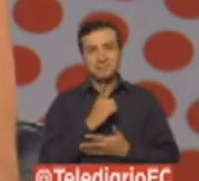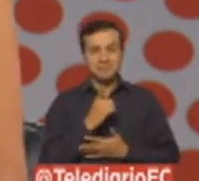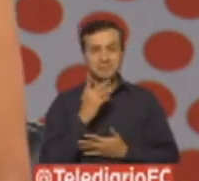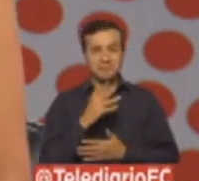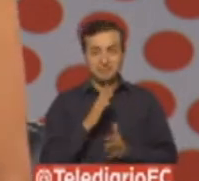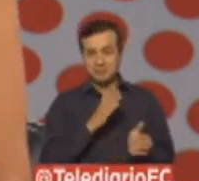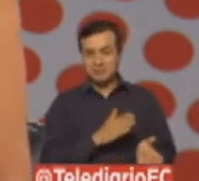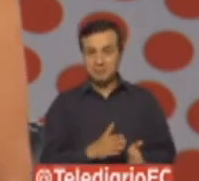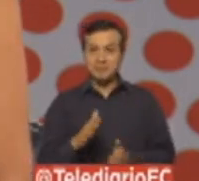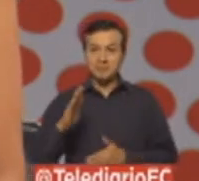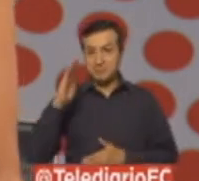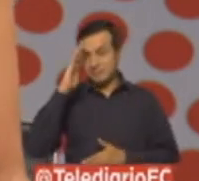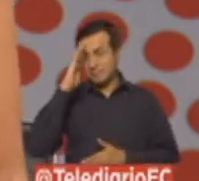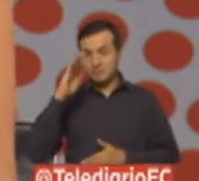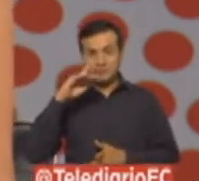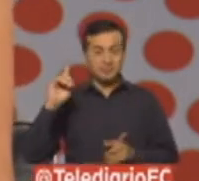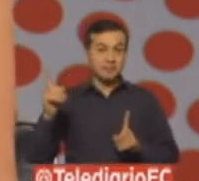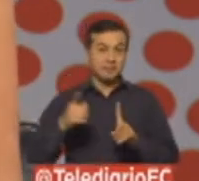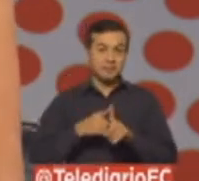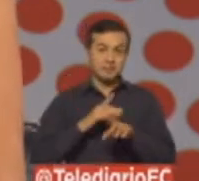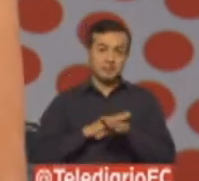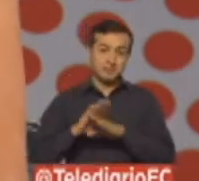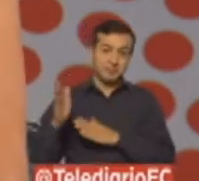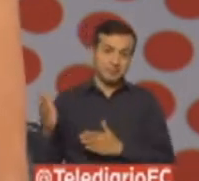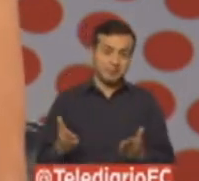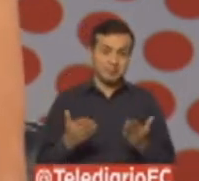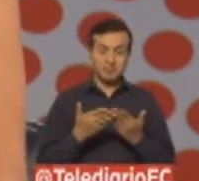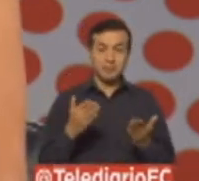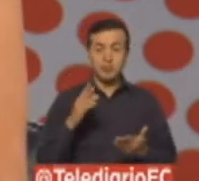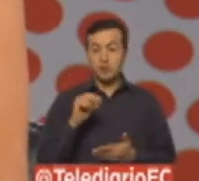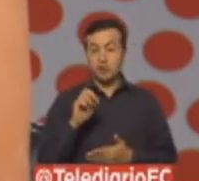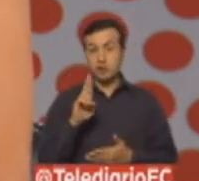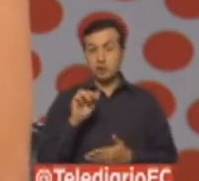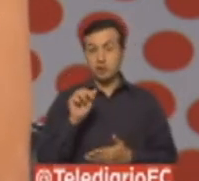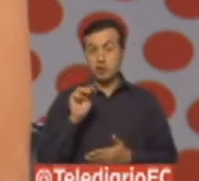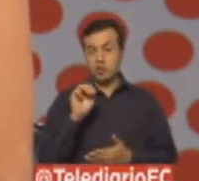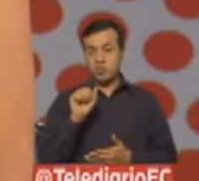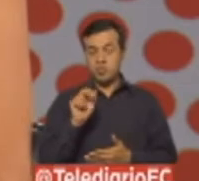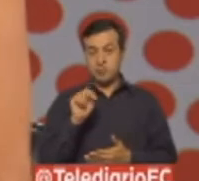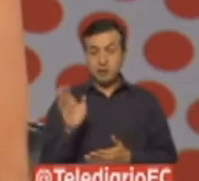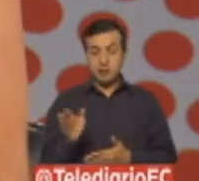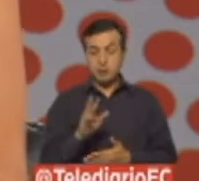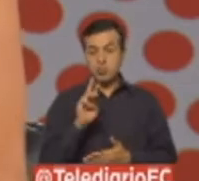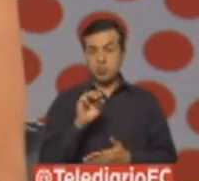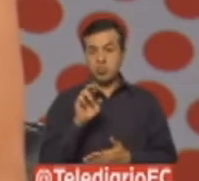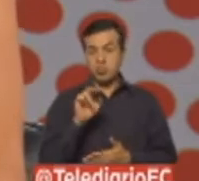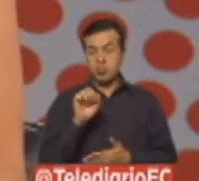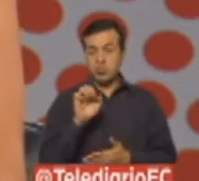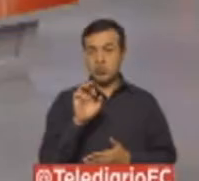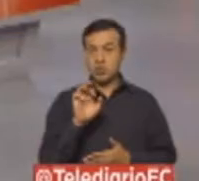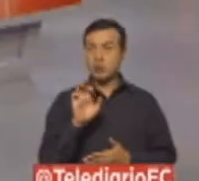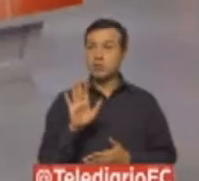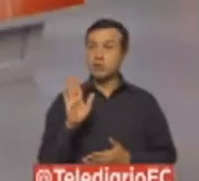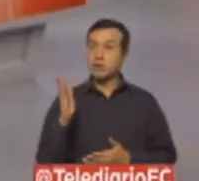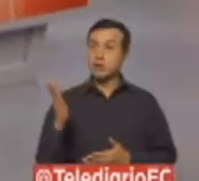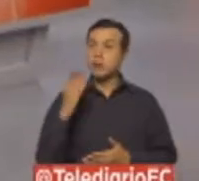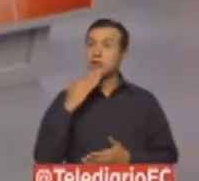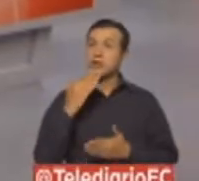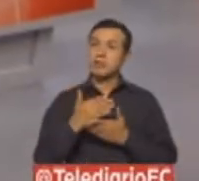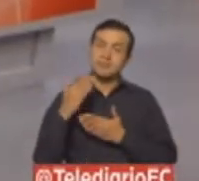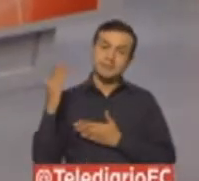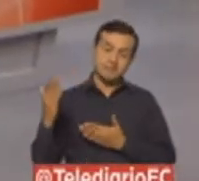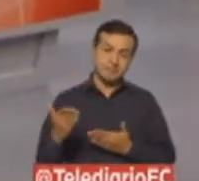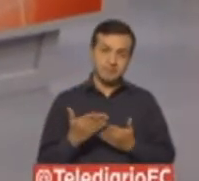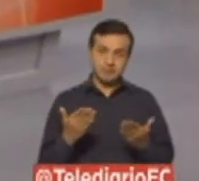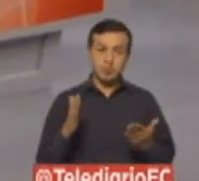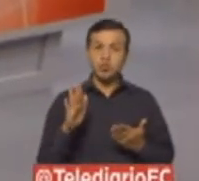pues bien vamos a saludar ya a nuestro primer invitado el día de hoy norman wray presidente del consejo de gobierno de galápagos gracias por visitarnos